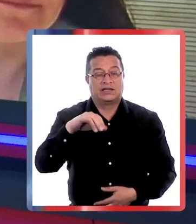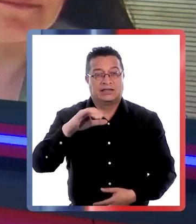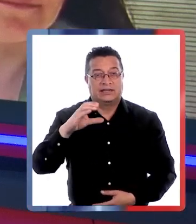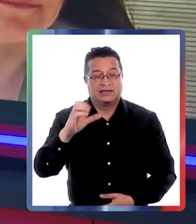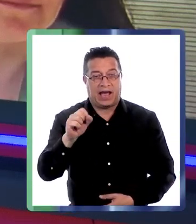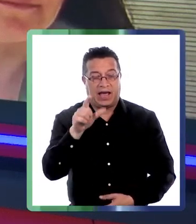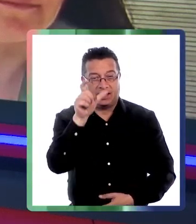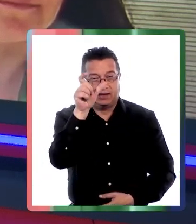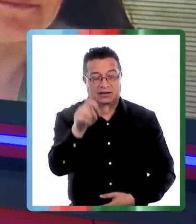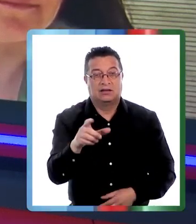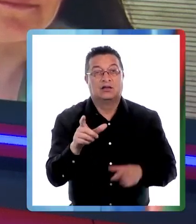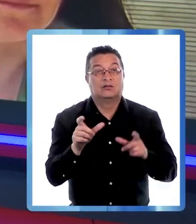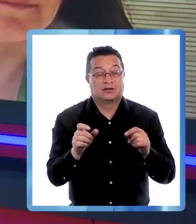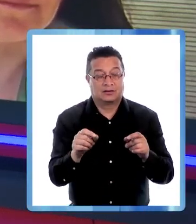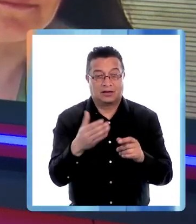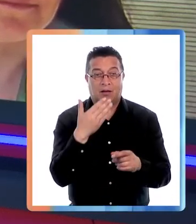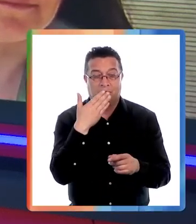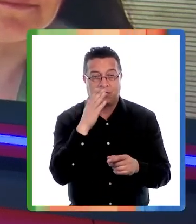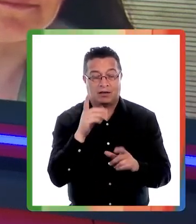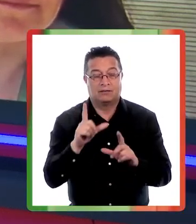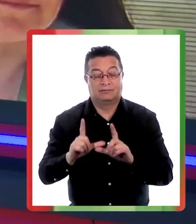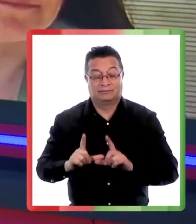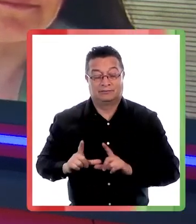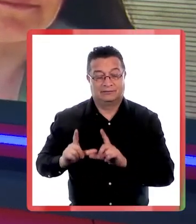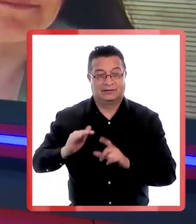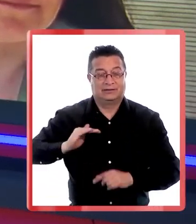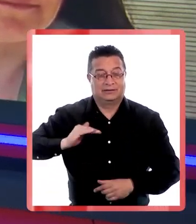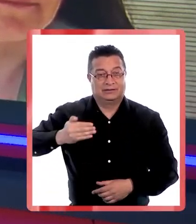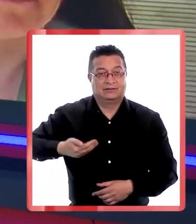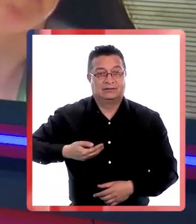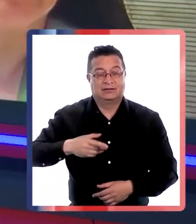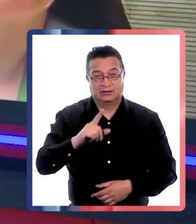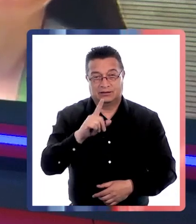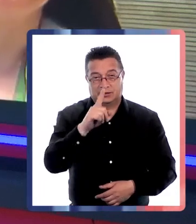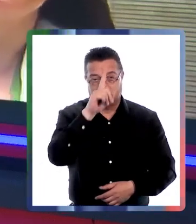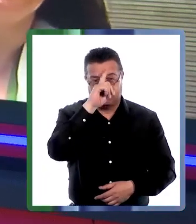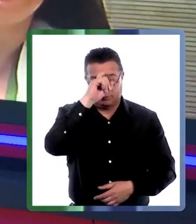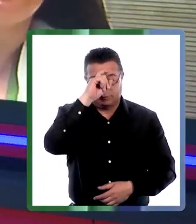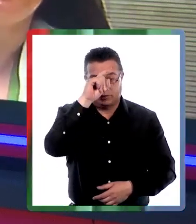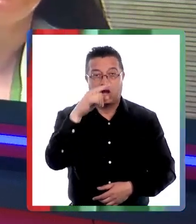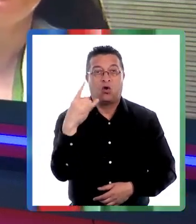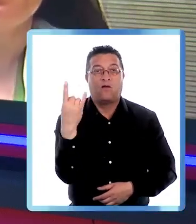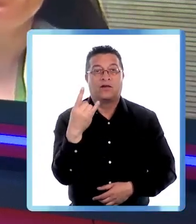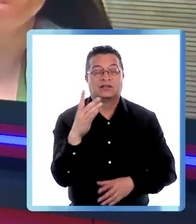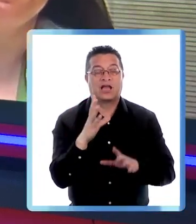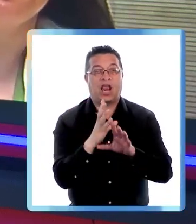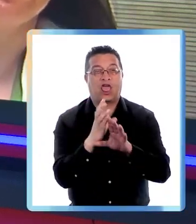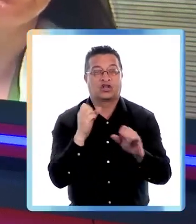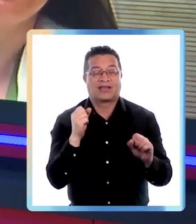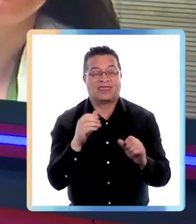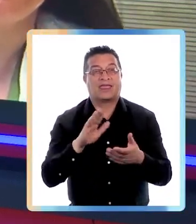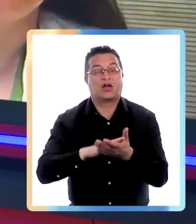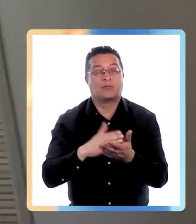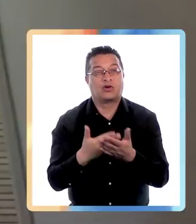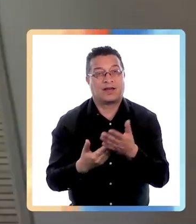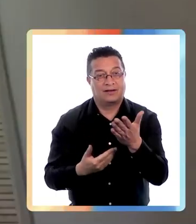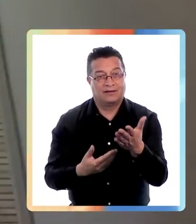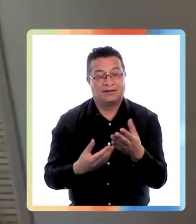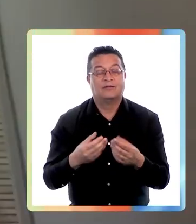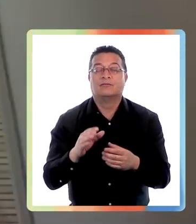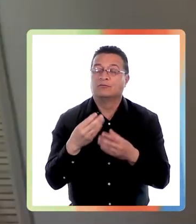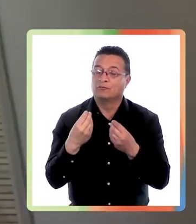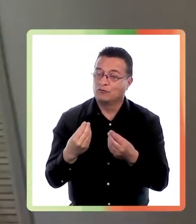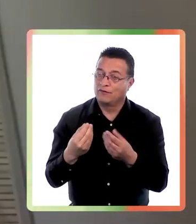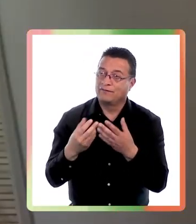Verónica Mariani, cirujana oncóloga del programa de cáncer de mama de la Clínica Universidad de los Andes. ¿Cómo está, doctora? Bienvenida. Muy